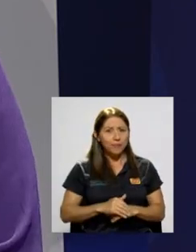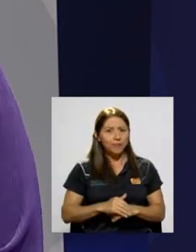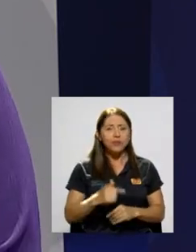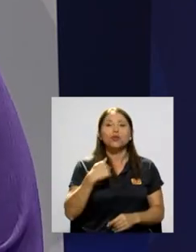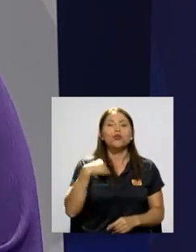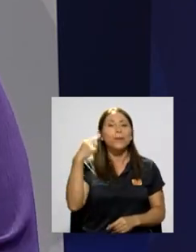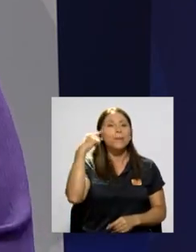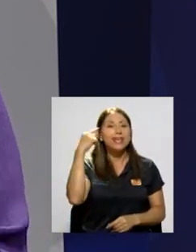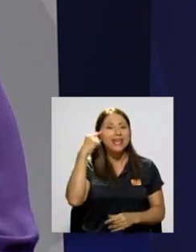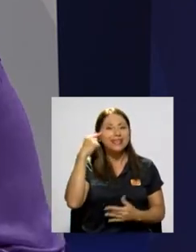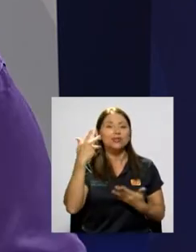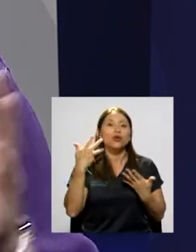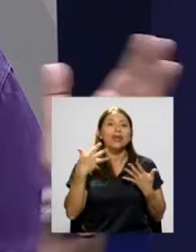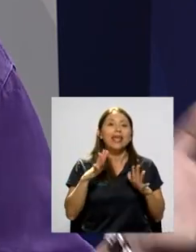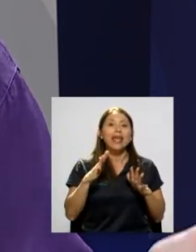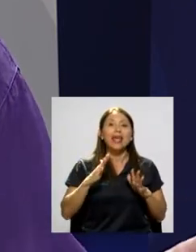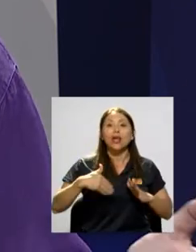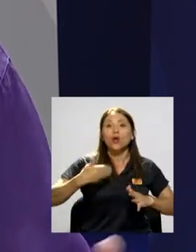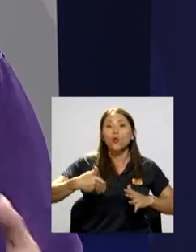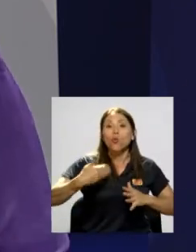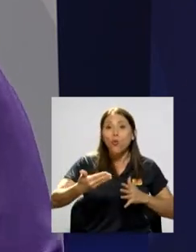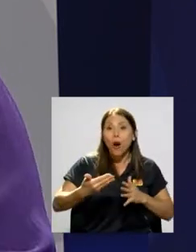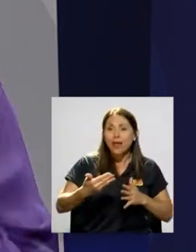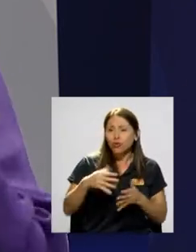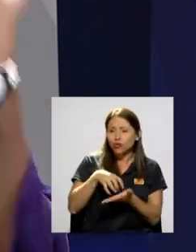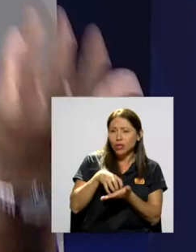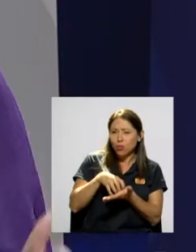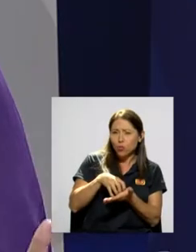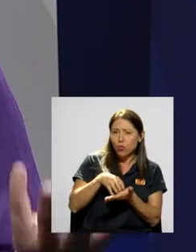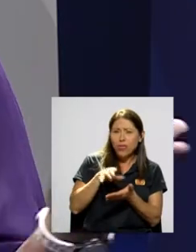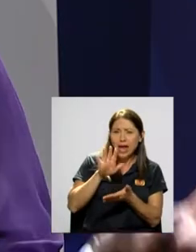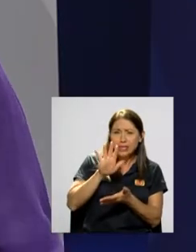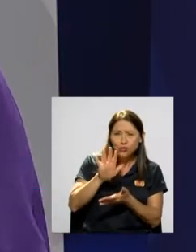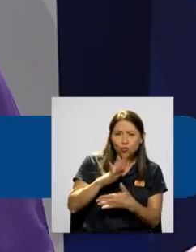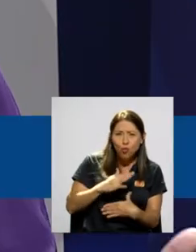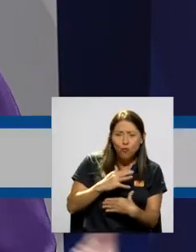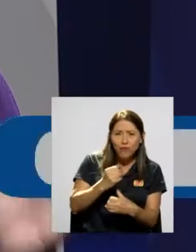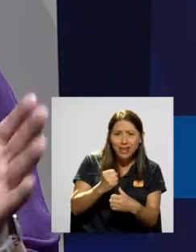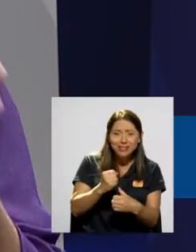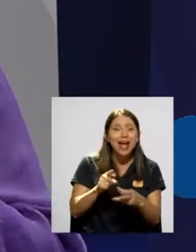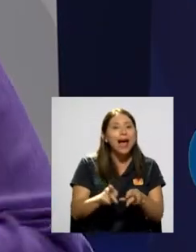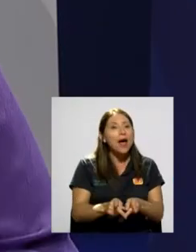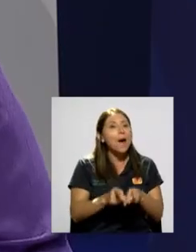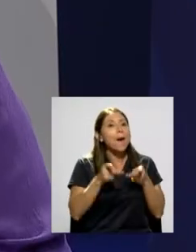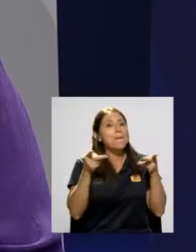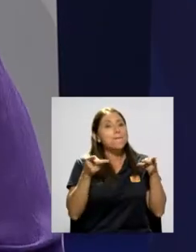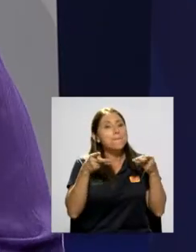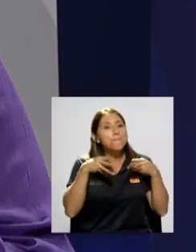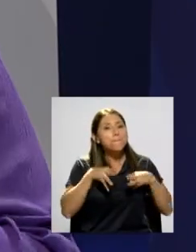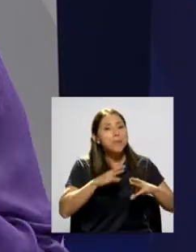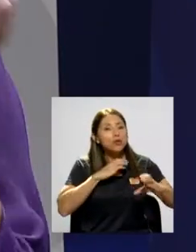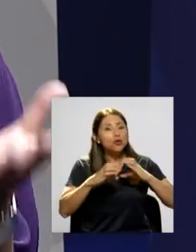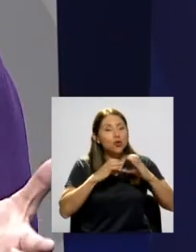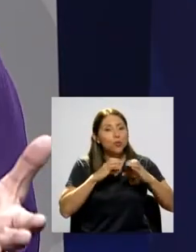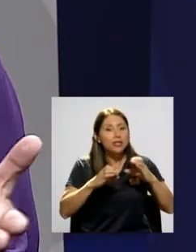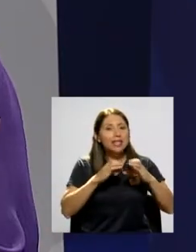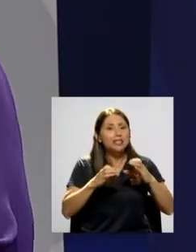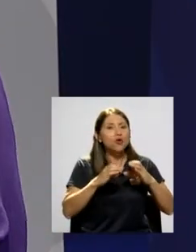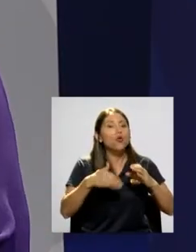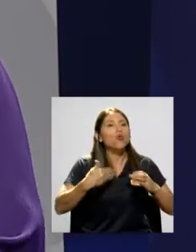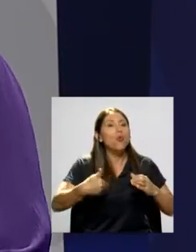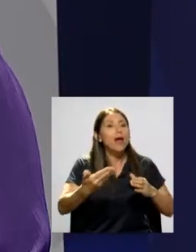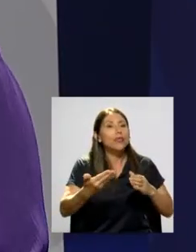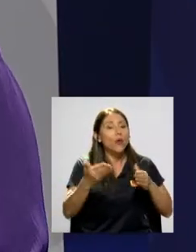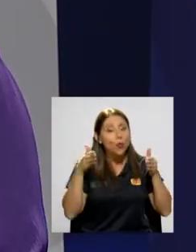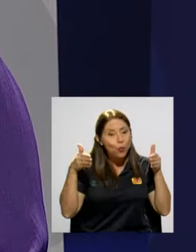la prensa, más bien cuando se juega la credibilidad, es cuando reproduce noticias desde enfoques que no son integrales, sino que son